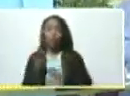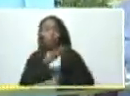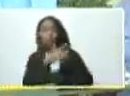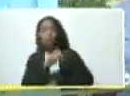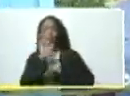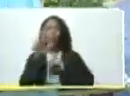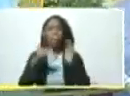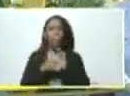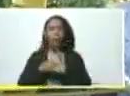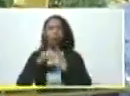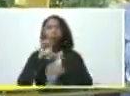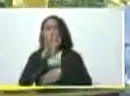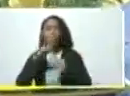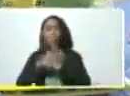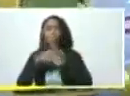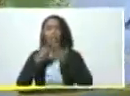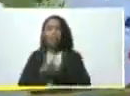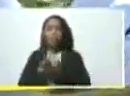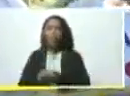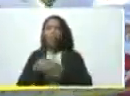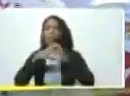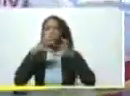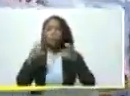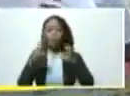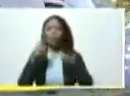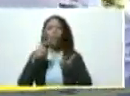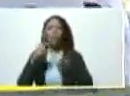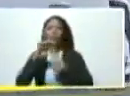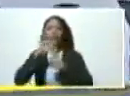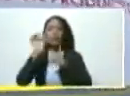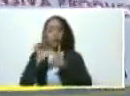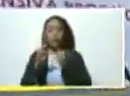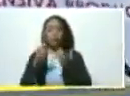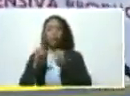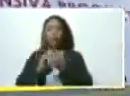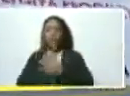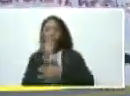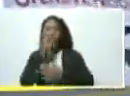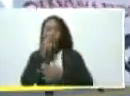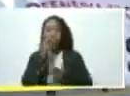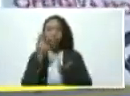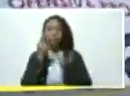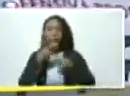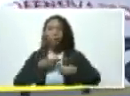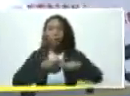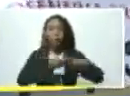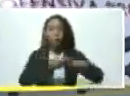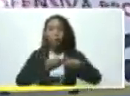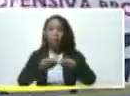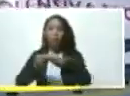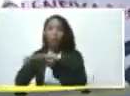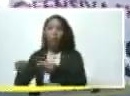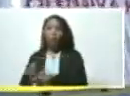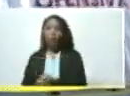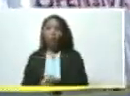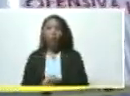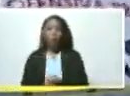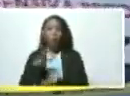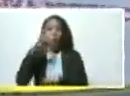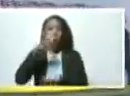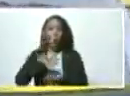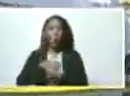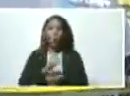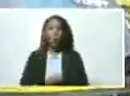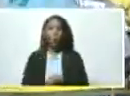3.000, 4.000 kilos, entre pimentón, tomate, cilantro, y eso lo distribuimos con el Estado Mayor de